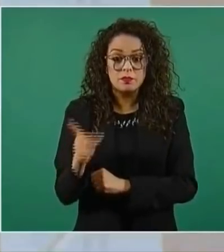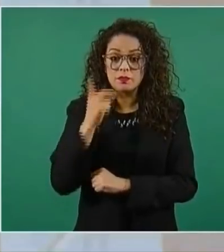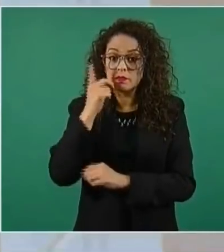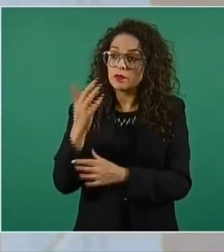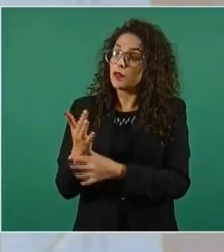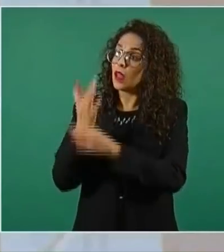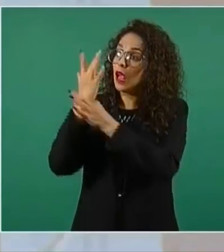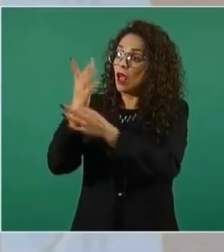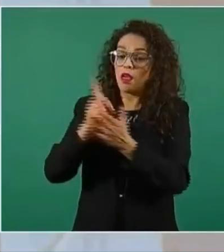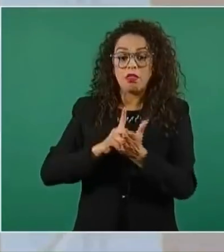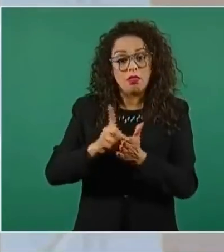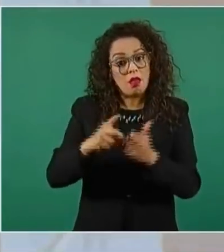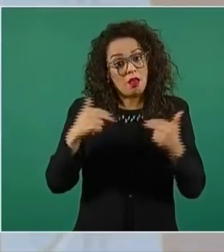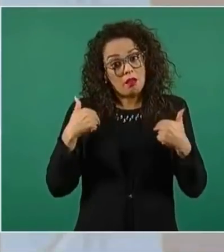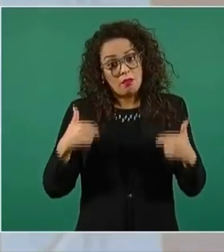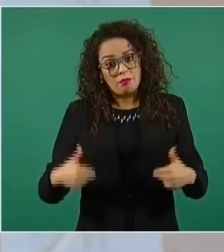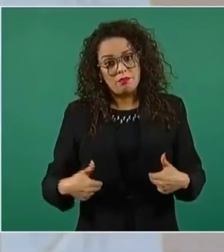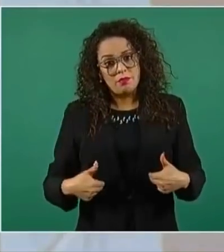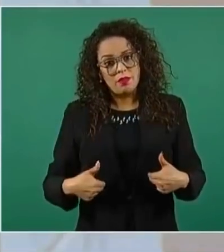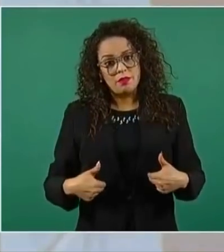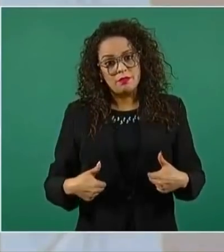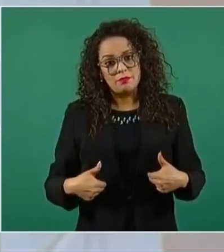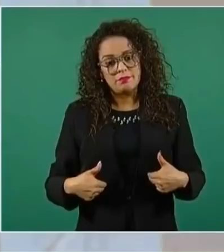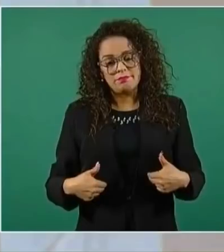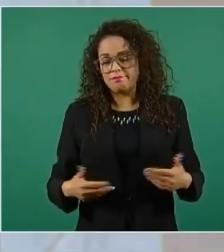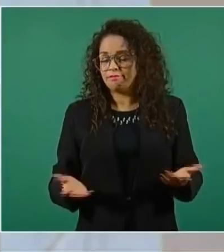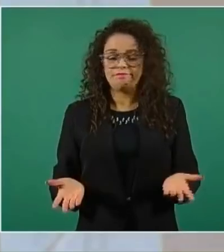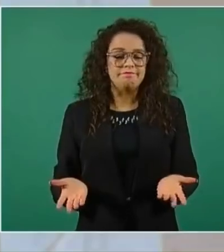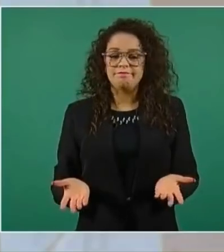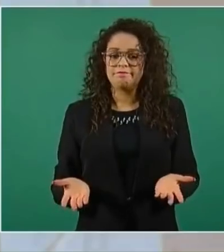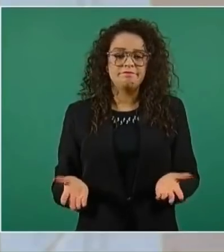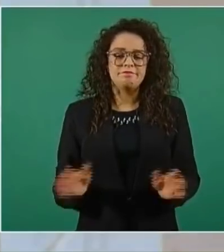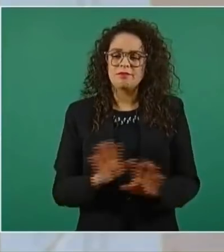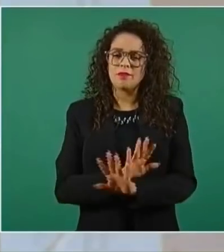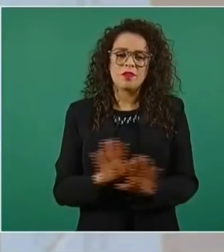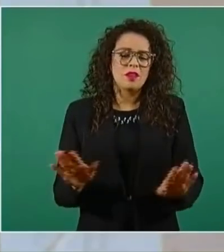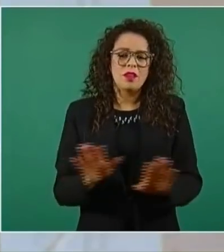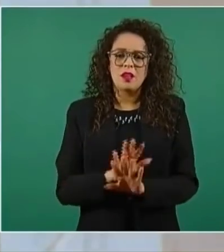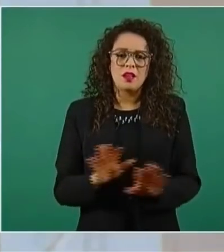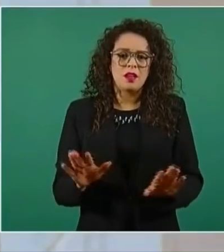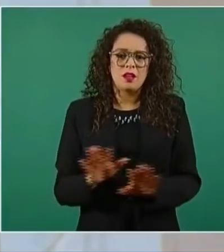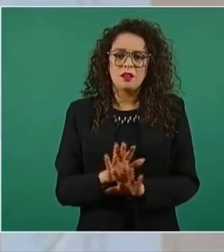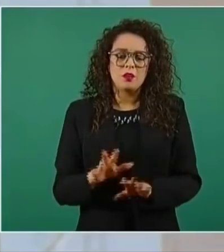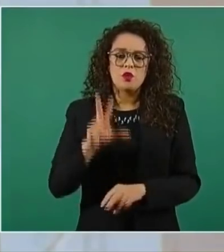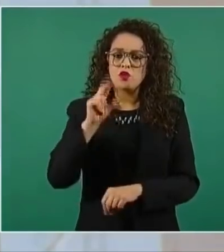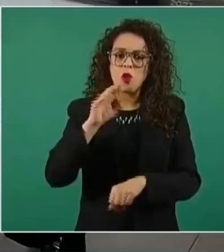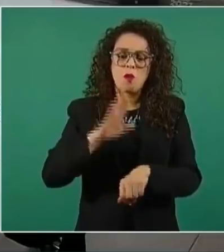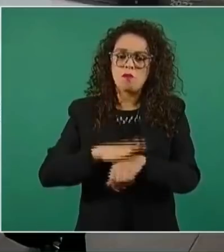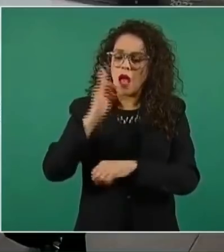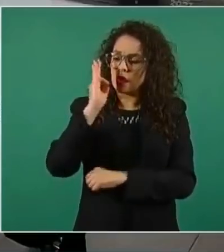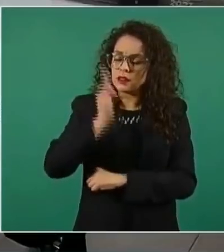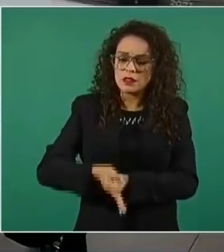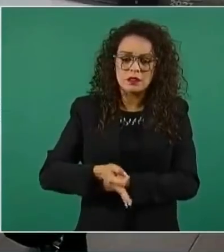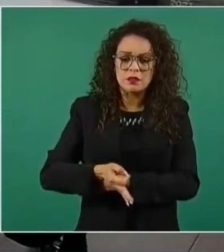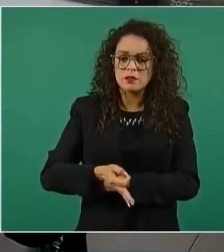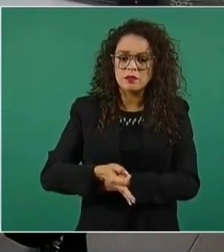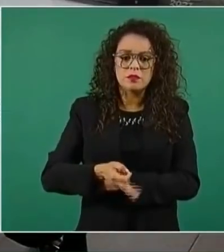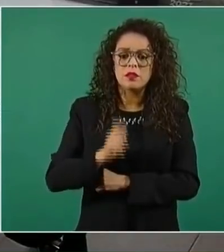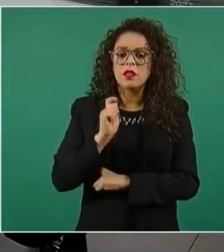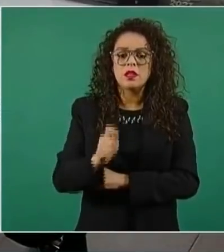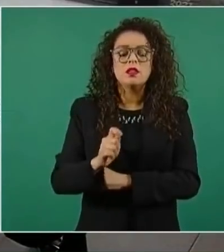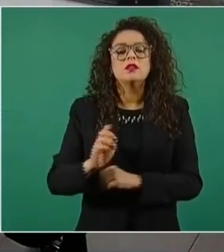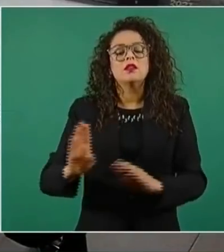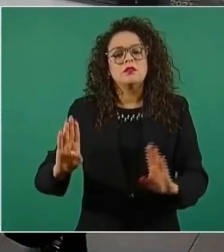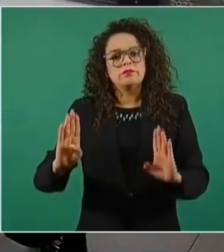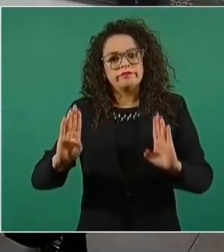los derechos humanos. No debemos aceptar que el poder militar,